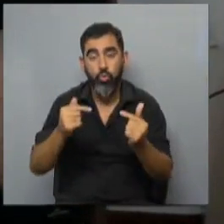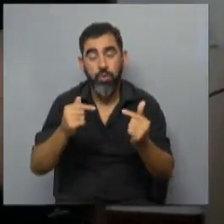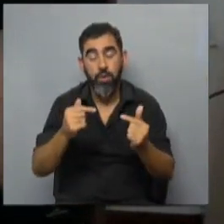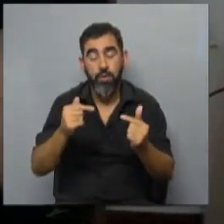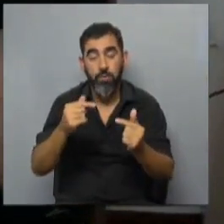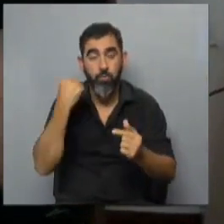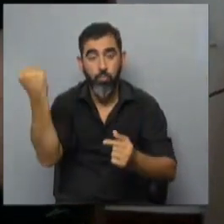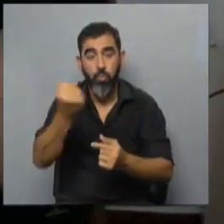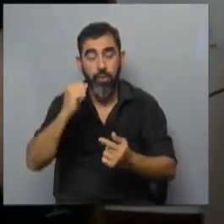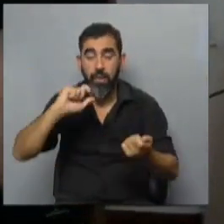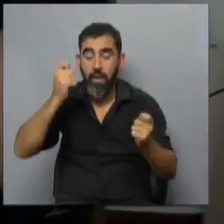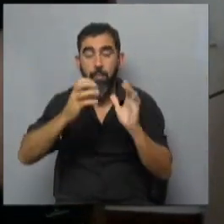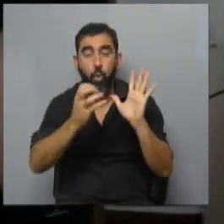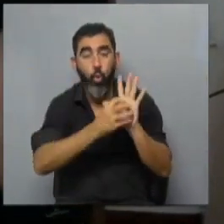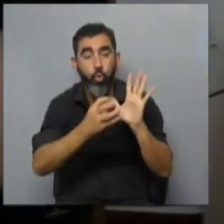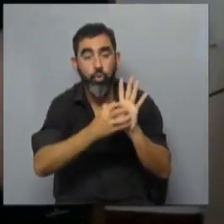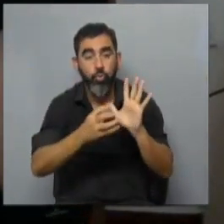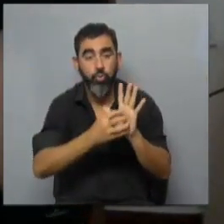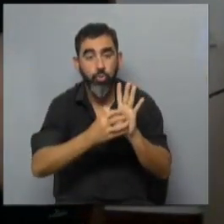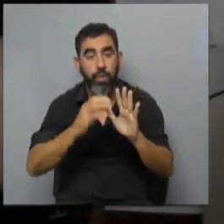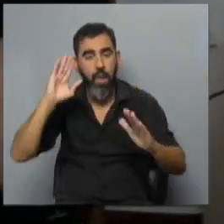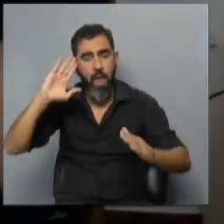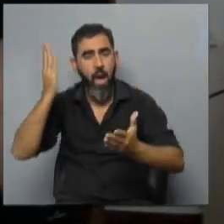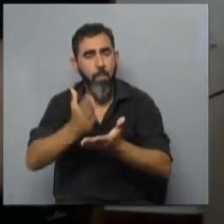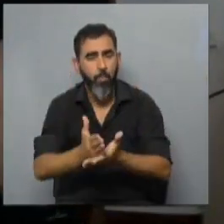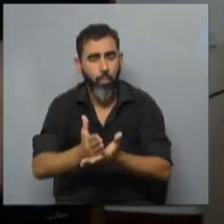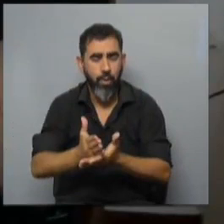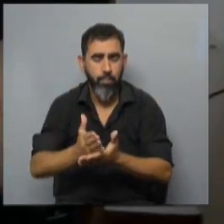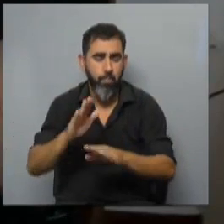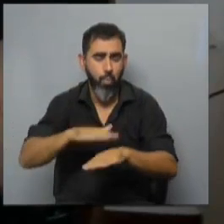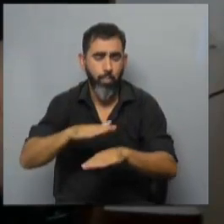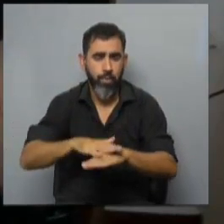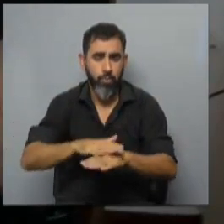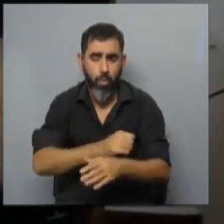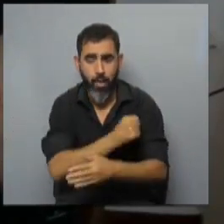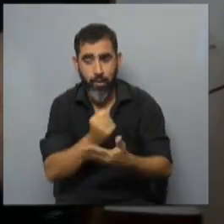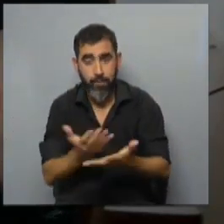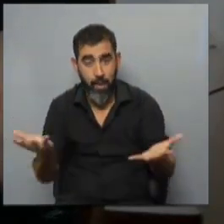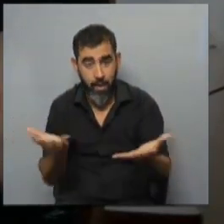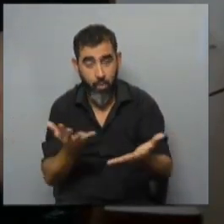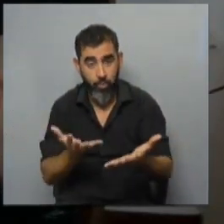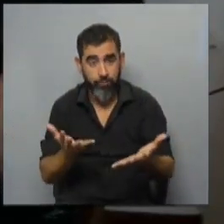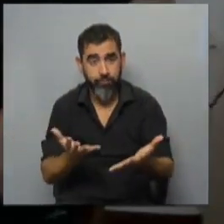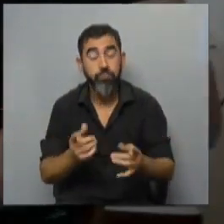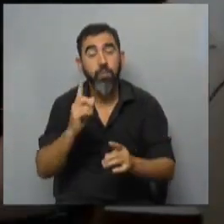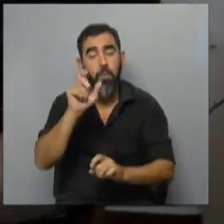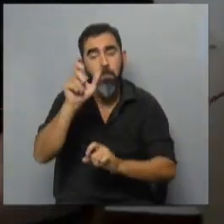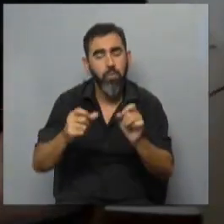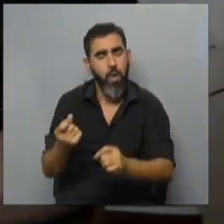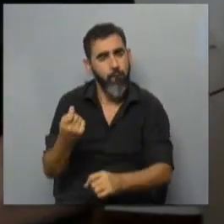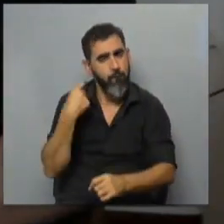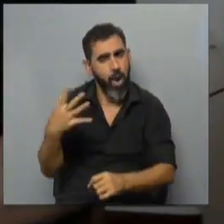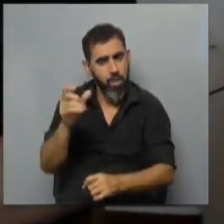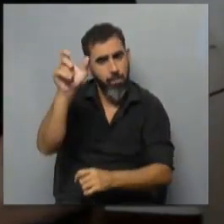importantes a cambiar una constitución que estaba porque genera duras y con gente muy valiosa